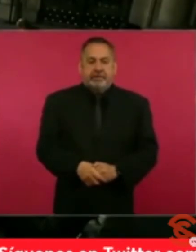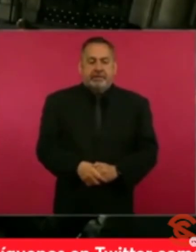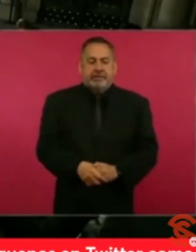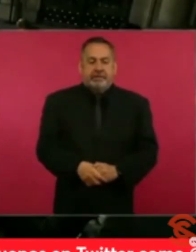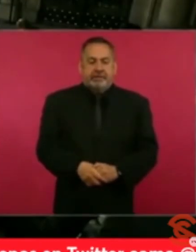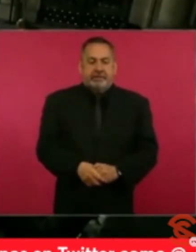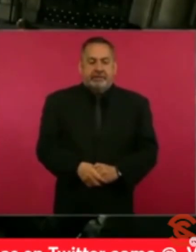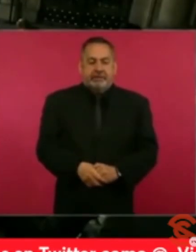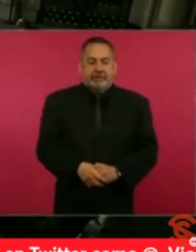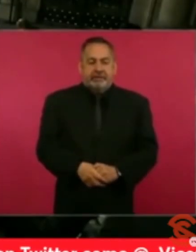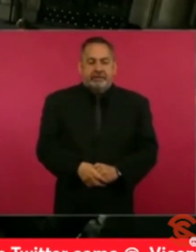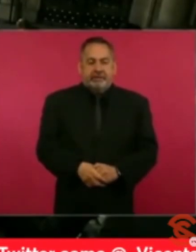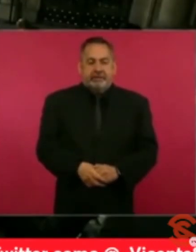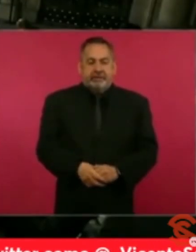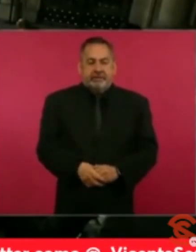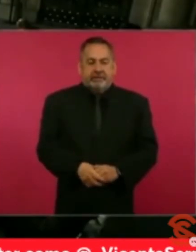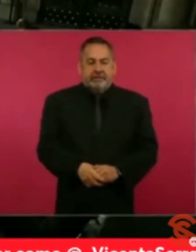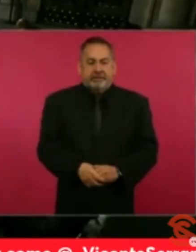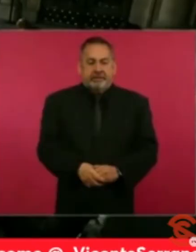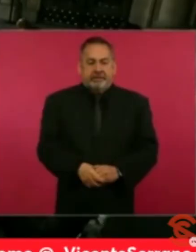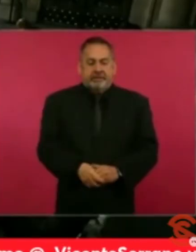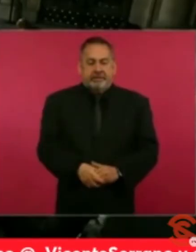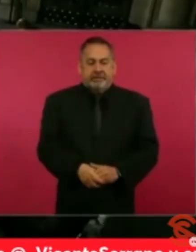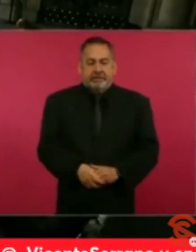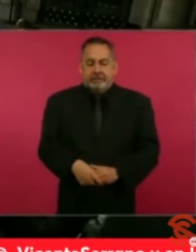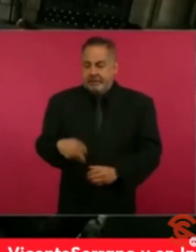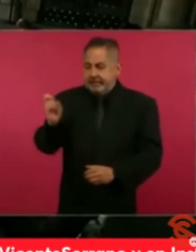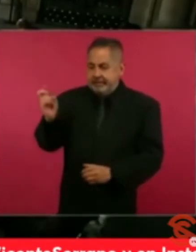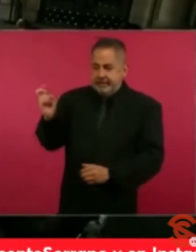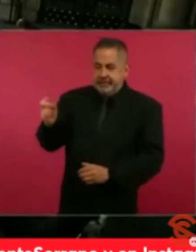Ahí está. En el número 4. En el número 3.